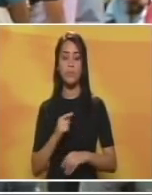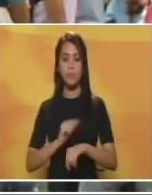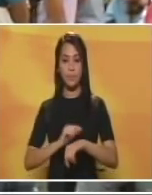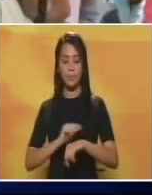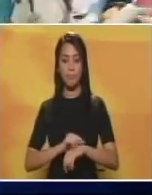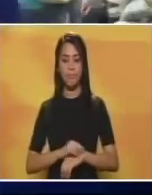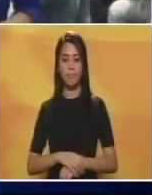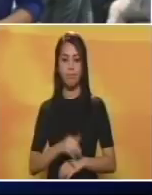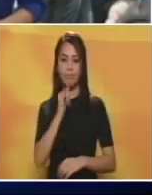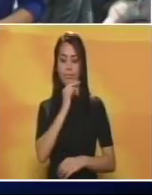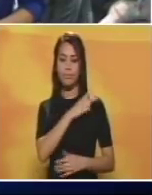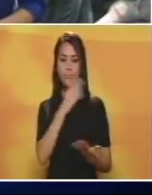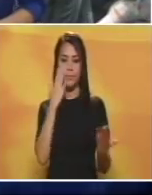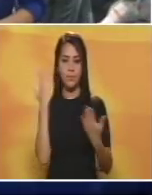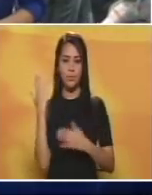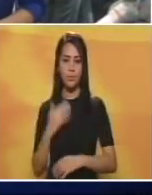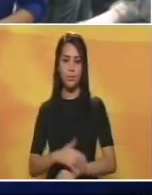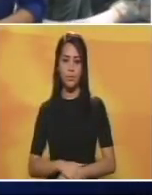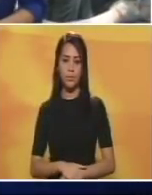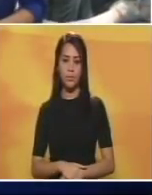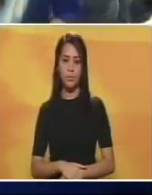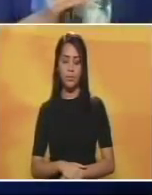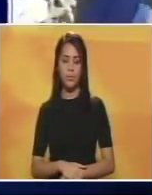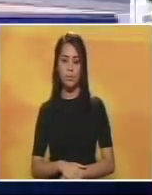los momentos. Continúen con más de Noticiero Venevisión.